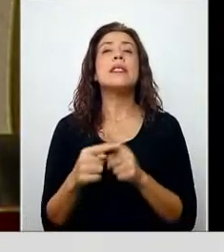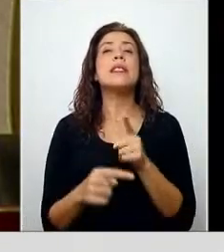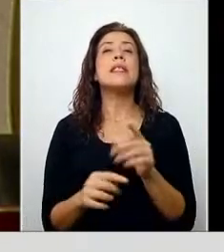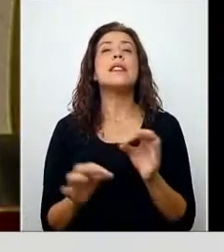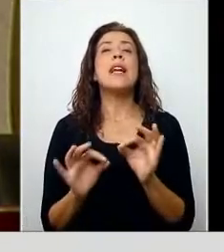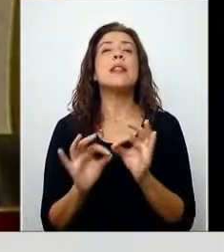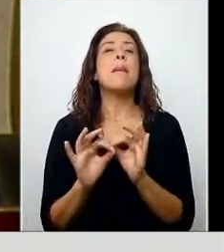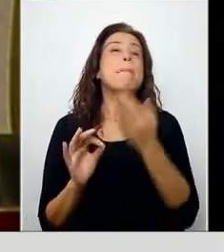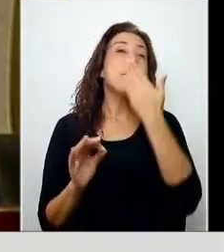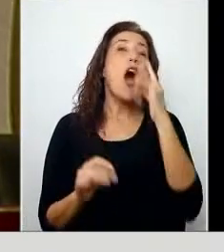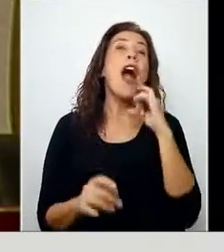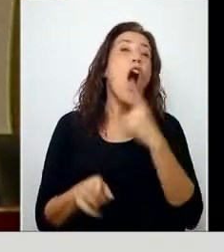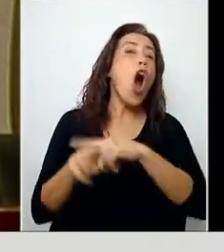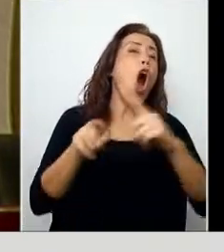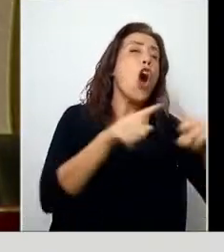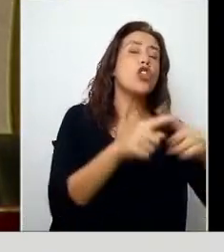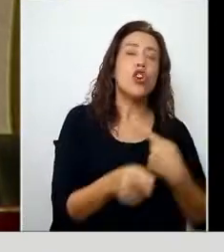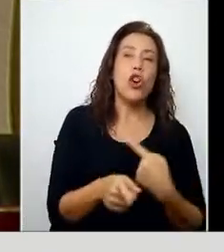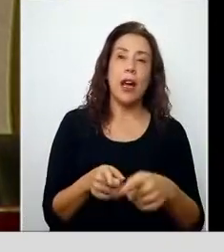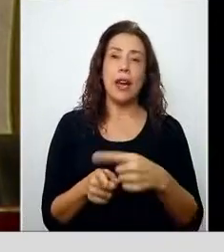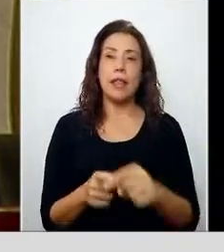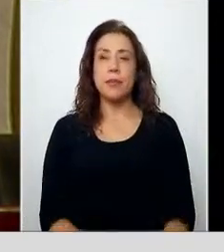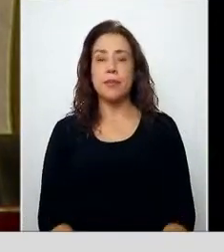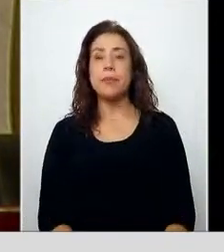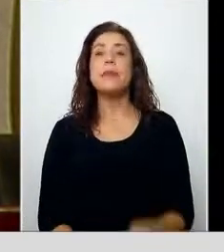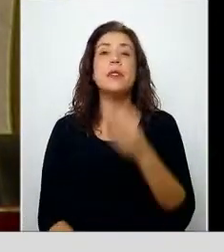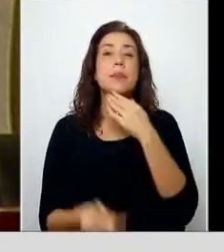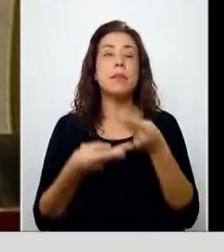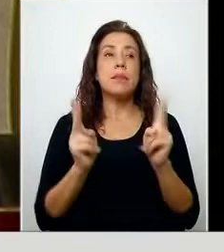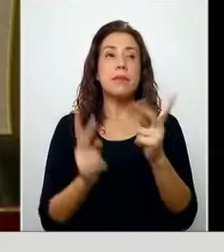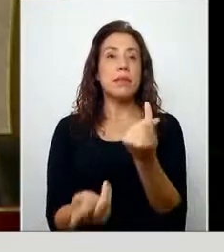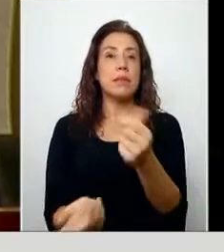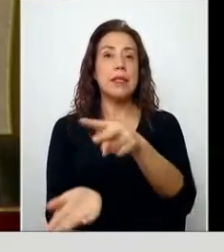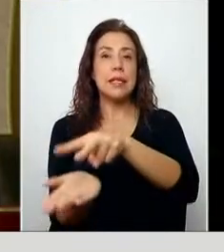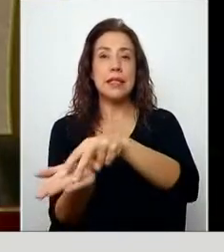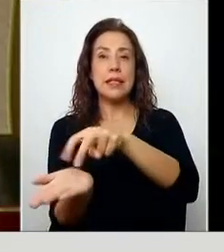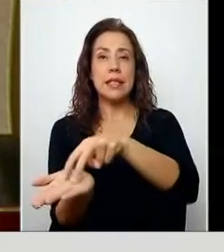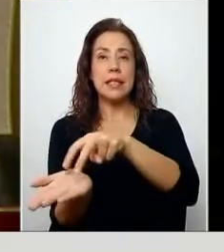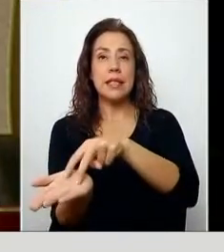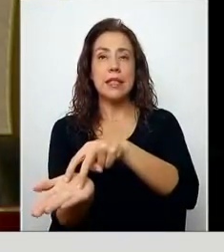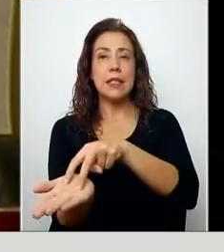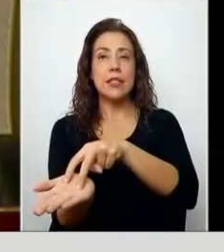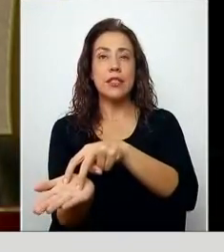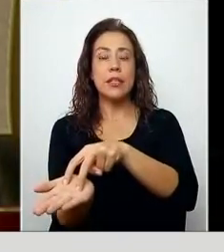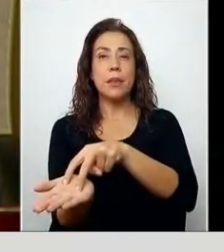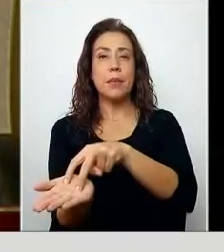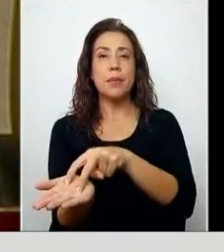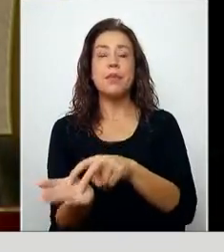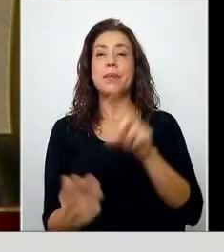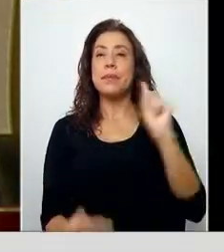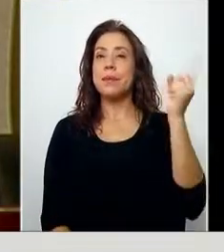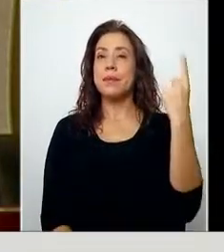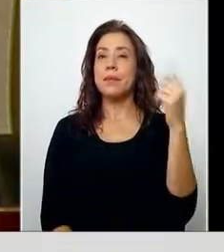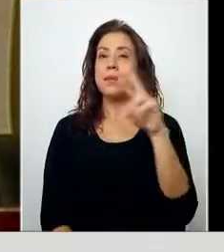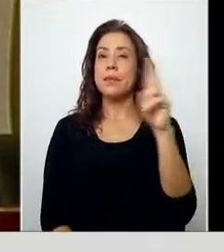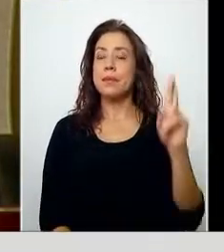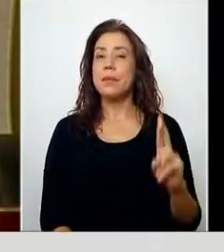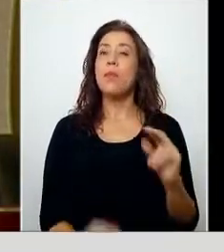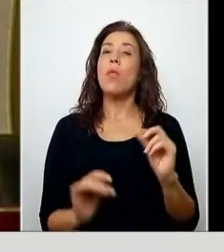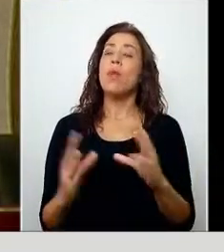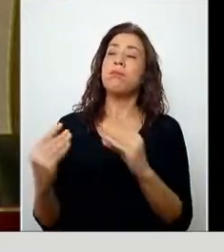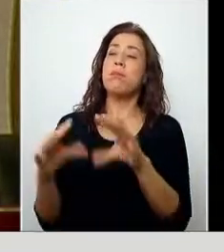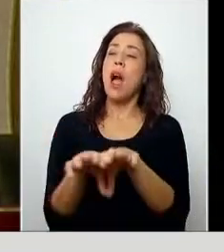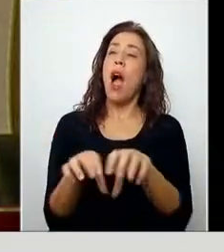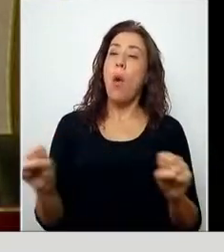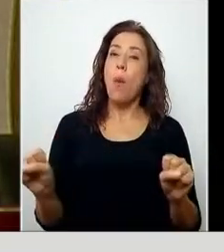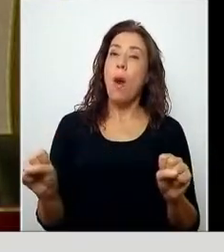Y por último facultad la tesorería Y esto es súper importante a la tesorería general de la república para pactar los convenios con las mipymes